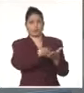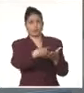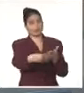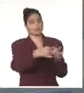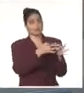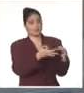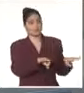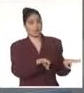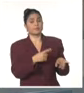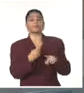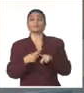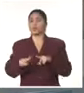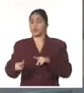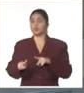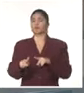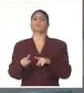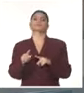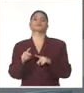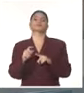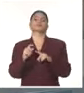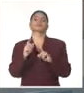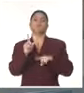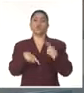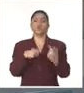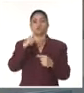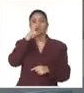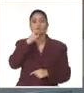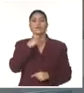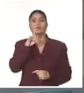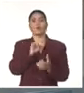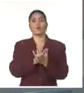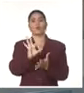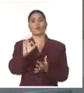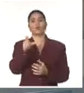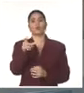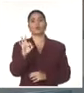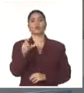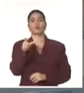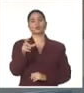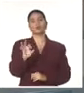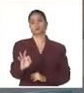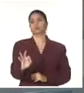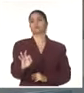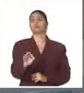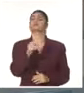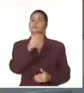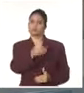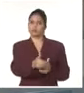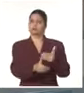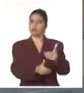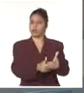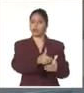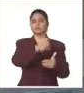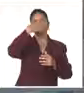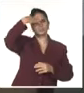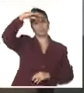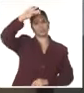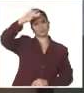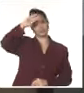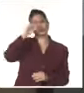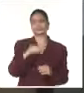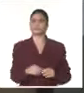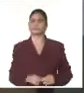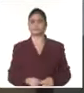contra el neumococo, que como hemos informado en otras ocasiones, pues se viene desarrollando en nuestro país. Cualquier